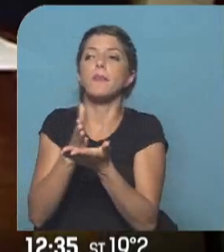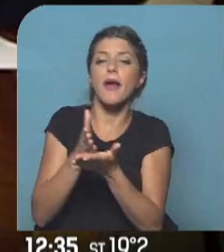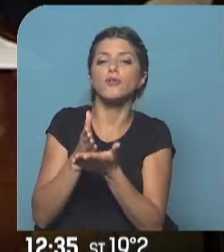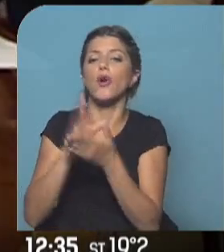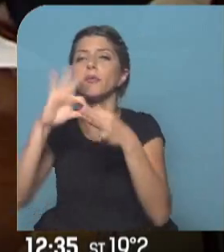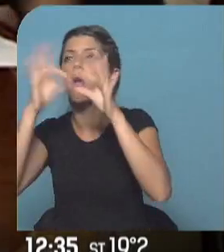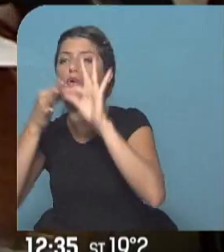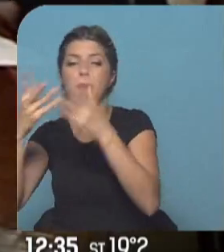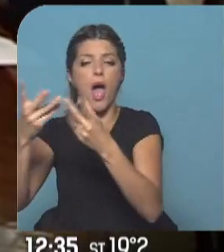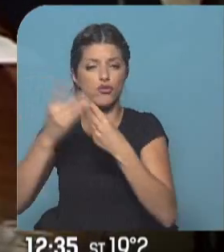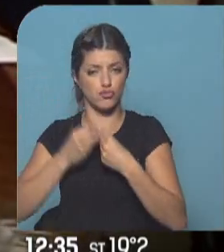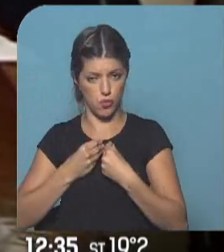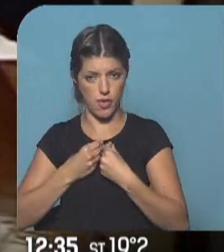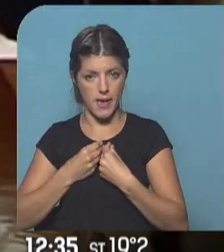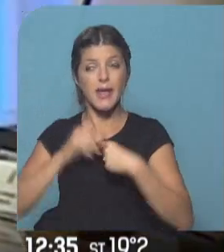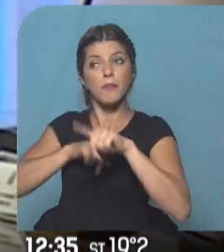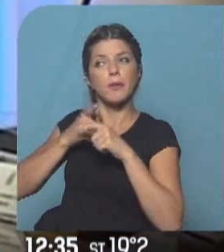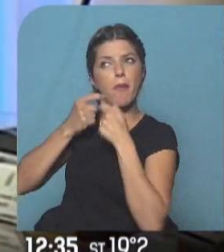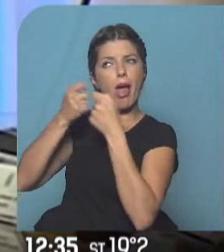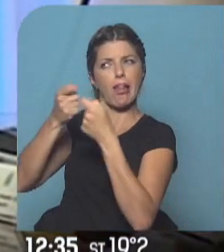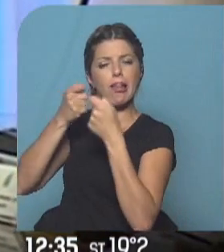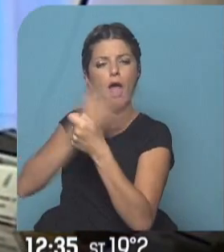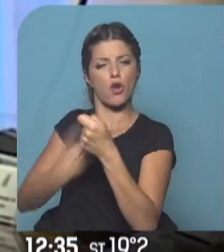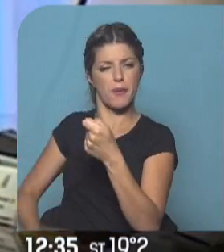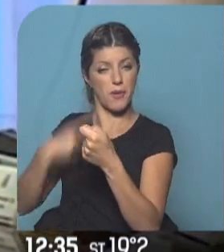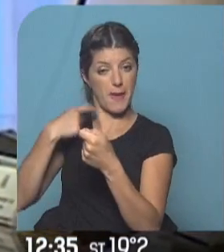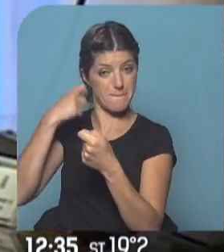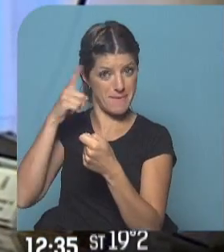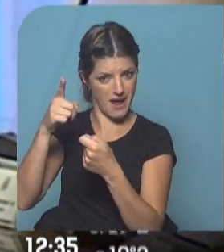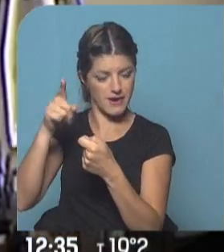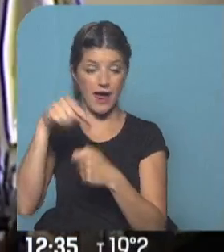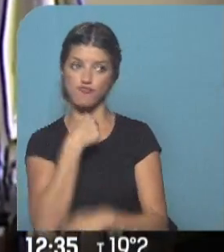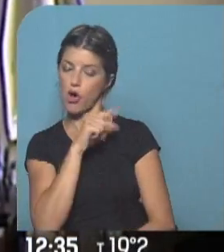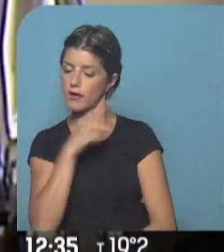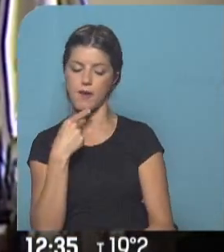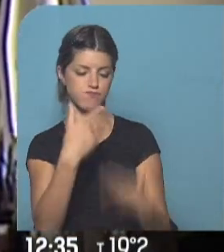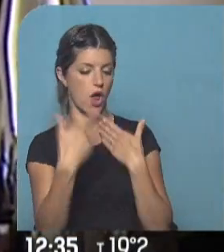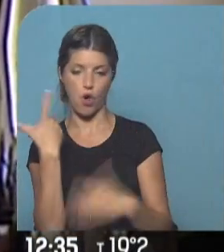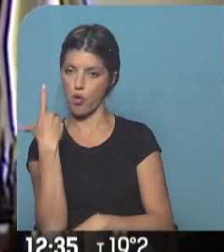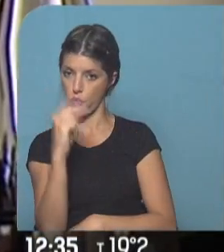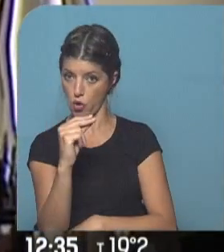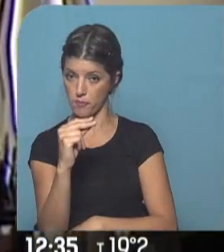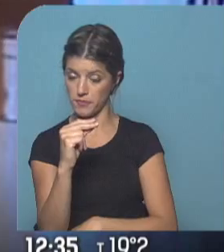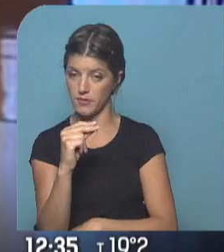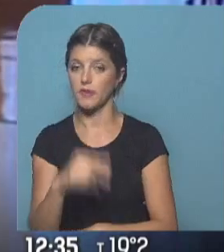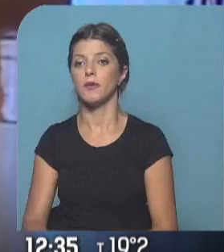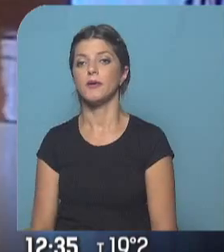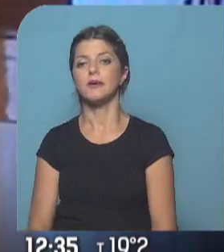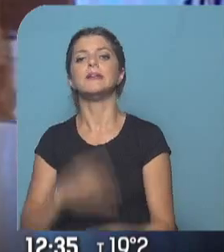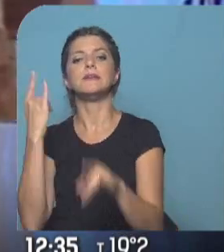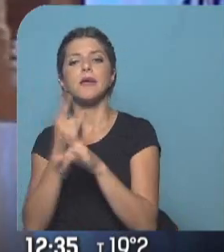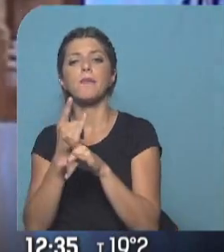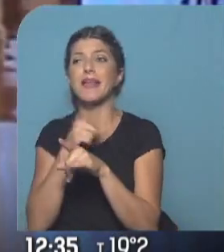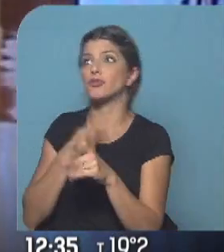europea, presionando a su vez sobre el gobierno de Mariano Rajoy, reacio a conversar con los secesionistas con permanentes pedidos